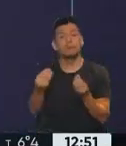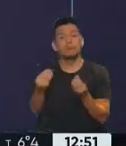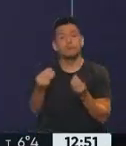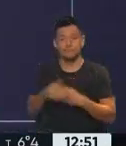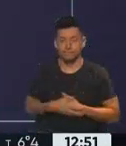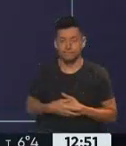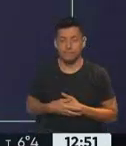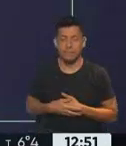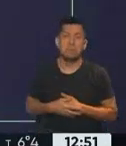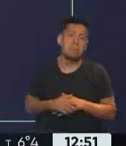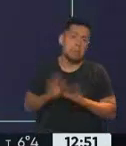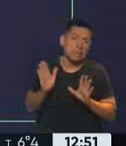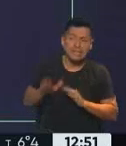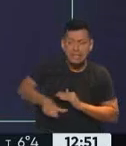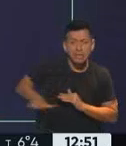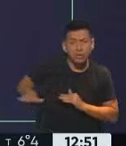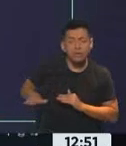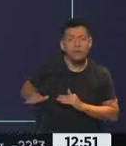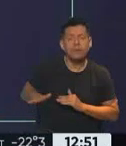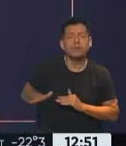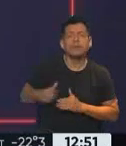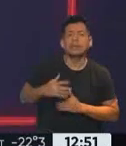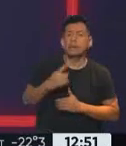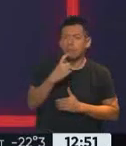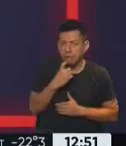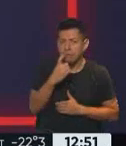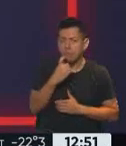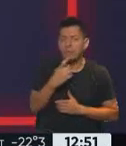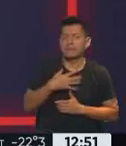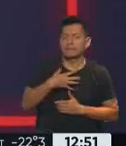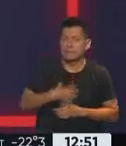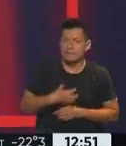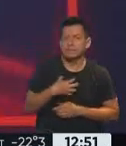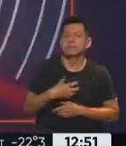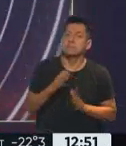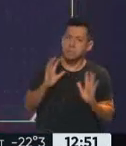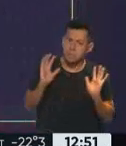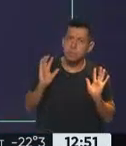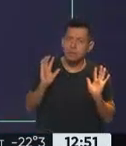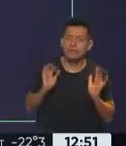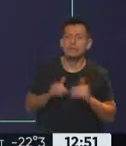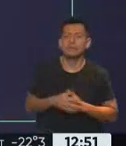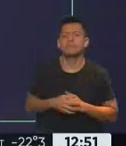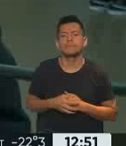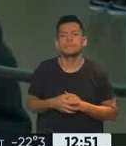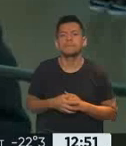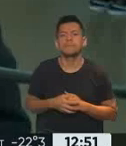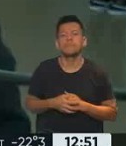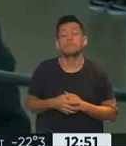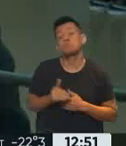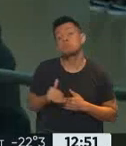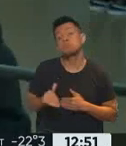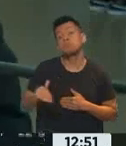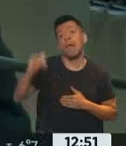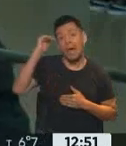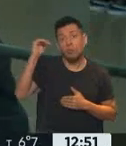uno tener asma en la infancia, puede esto aparecer nuevamente en el periodo